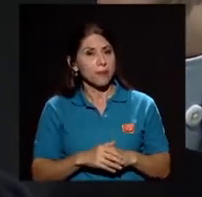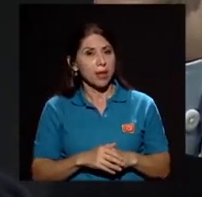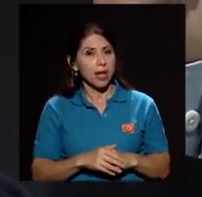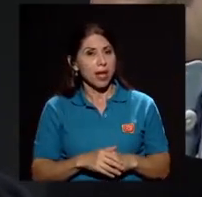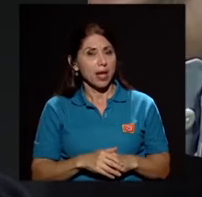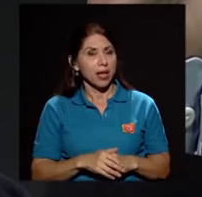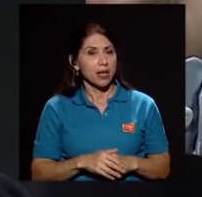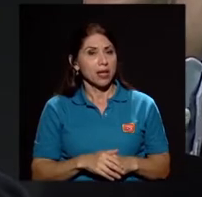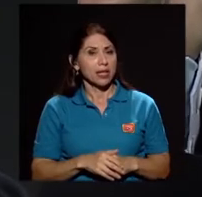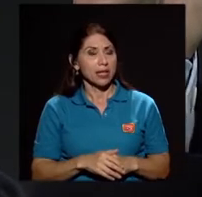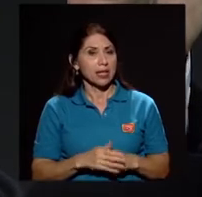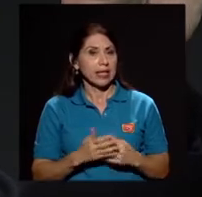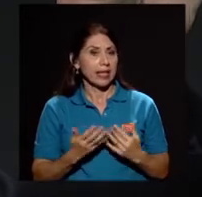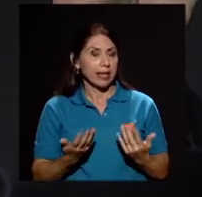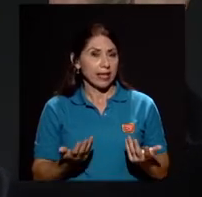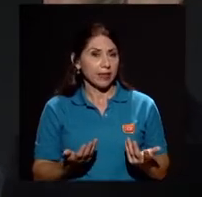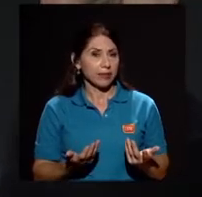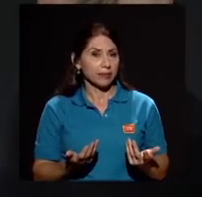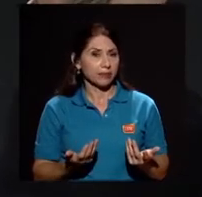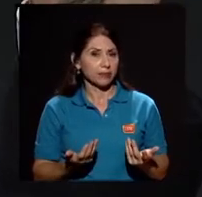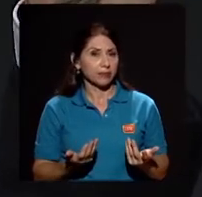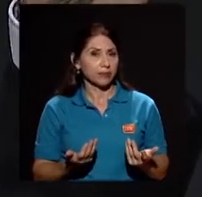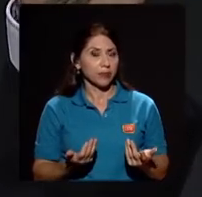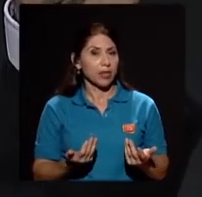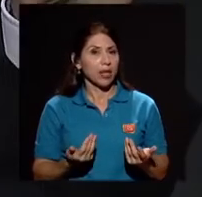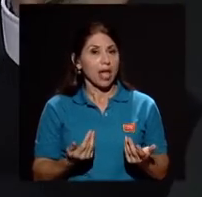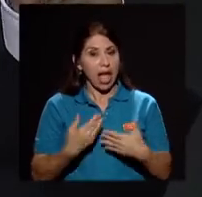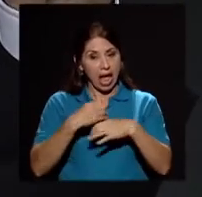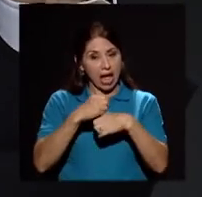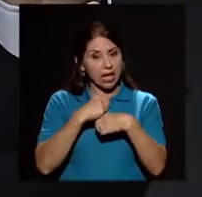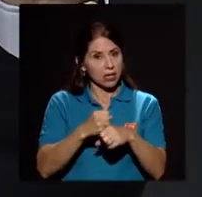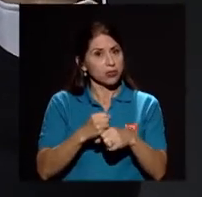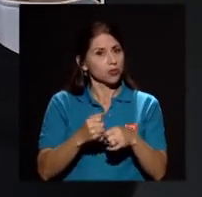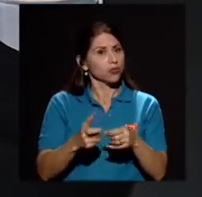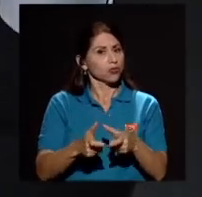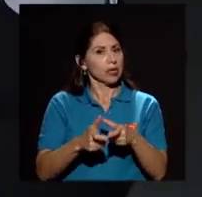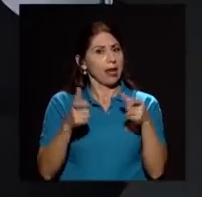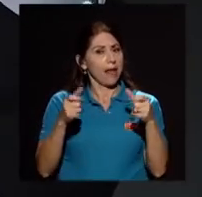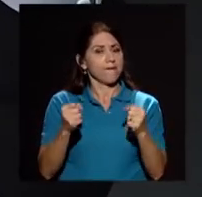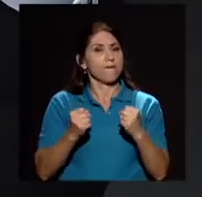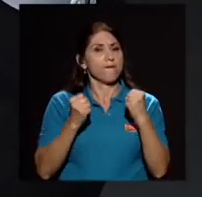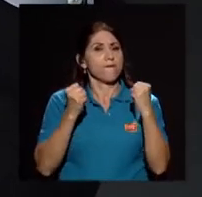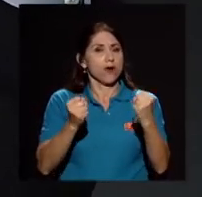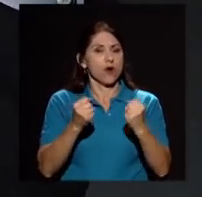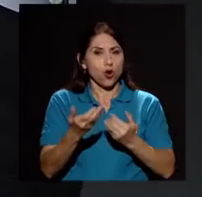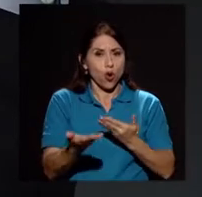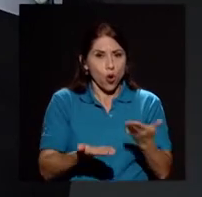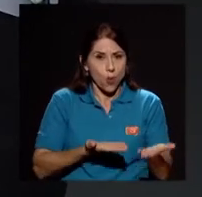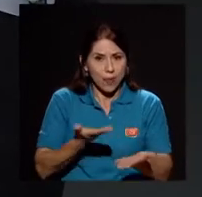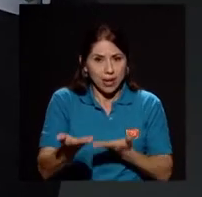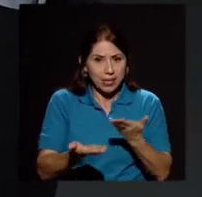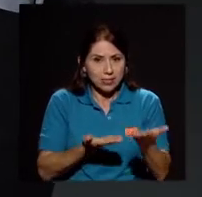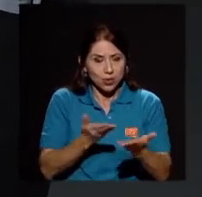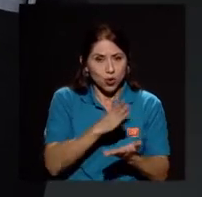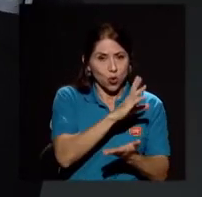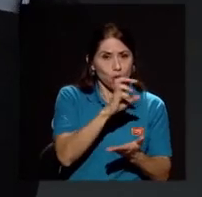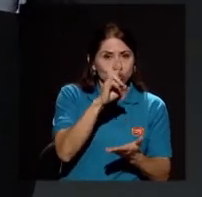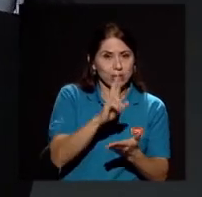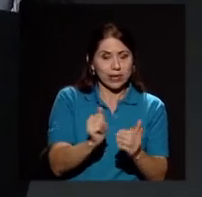ha marcado la cooperación entre costa rica y europa